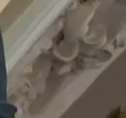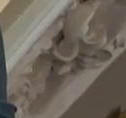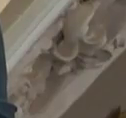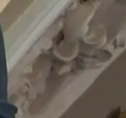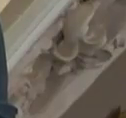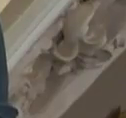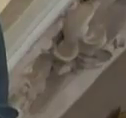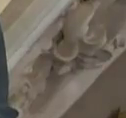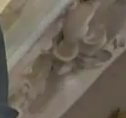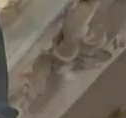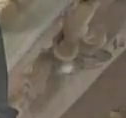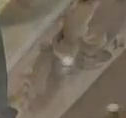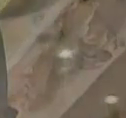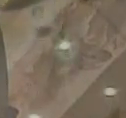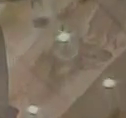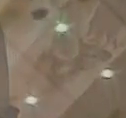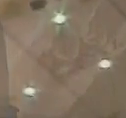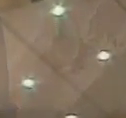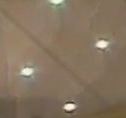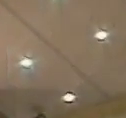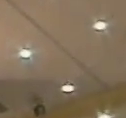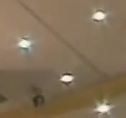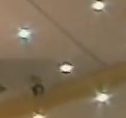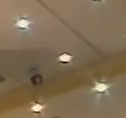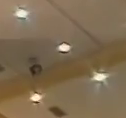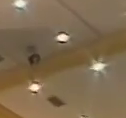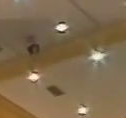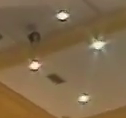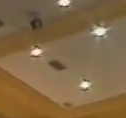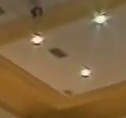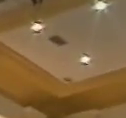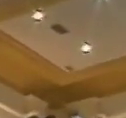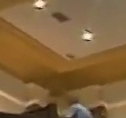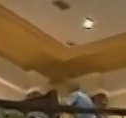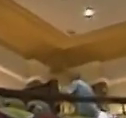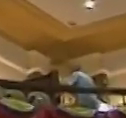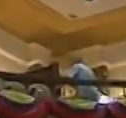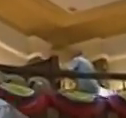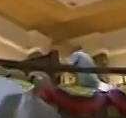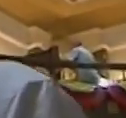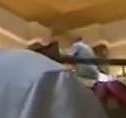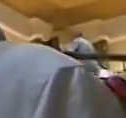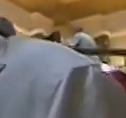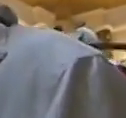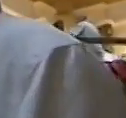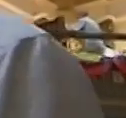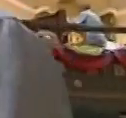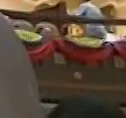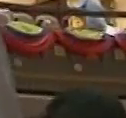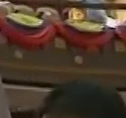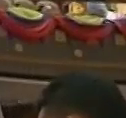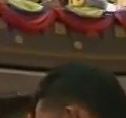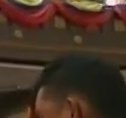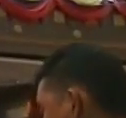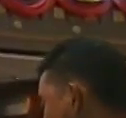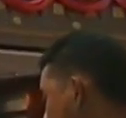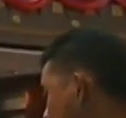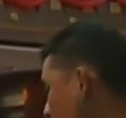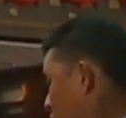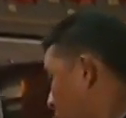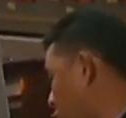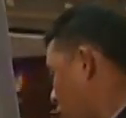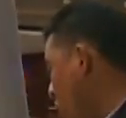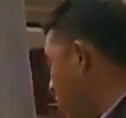el hemiciclo protocolar de acá de la Asamblea Nacional Constituyente. Podemos mencionar que el proyecto de respaldo